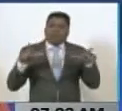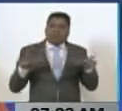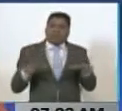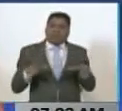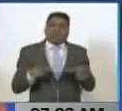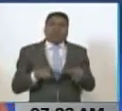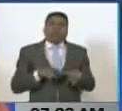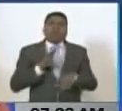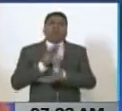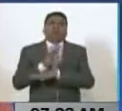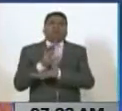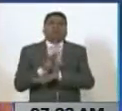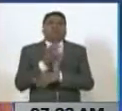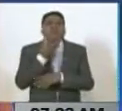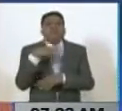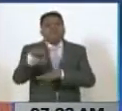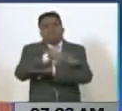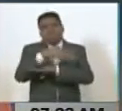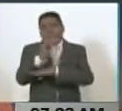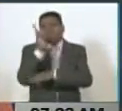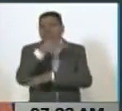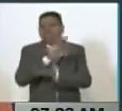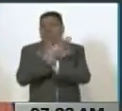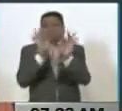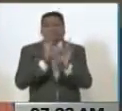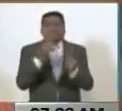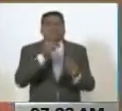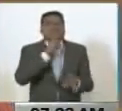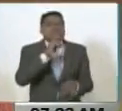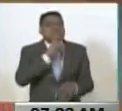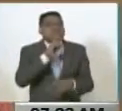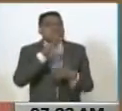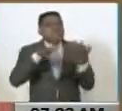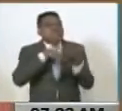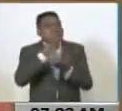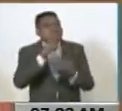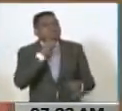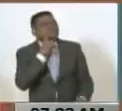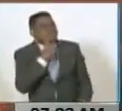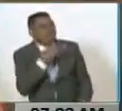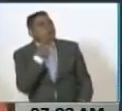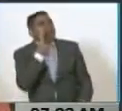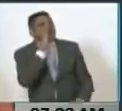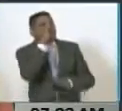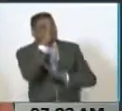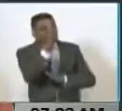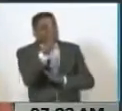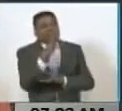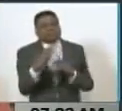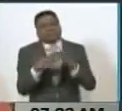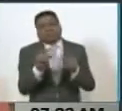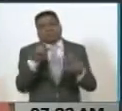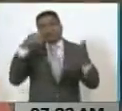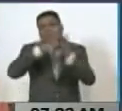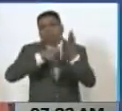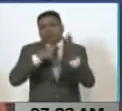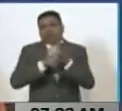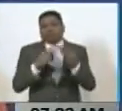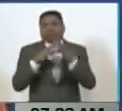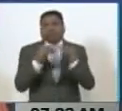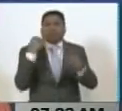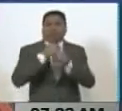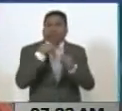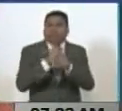para retirarlos de las calles. Y con todas las dificultades, hay que reconocer que han seguido dando la lucha y la labor por mantener